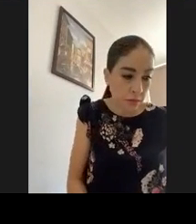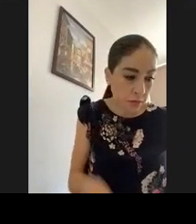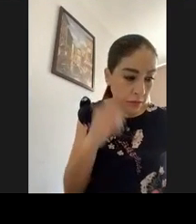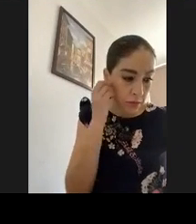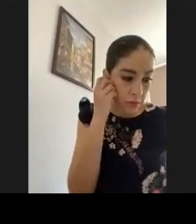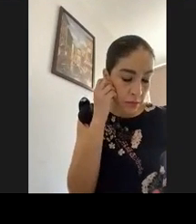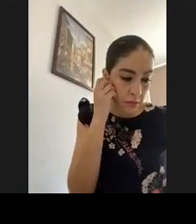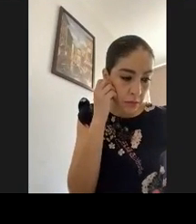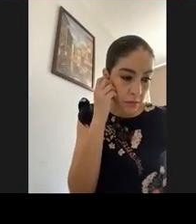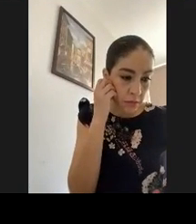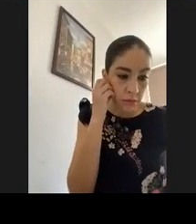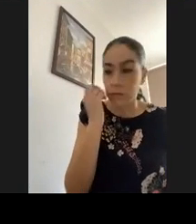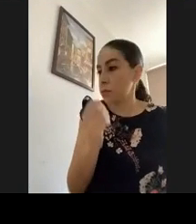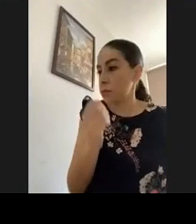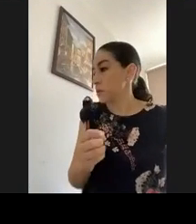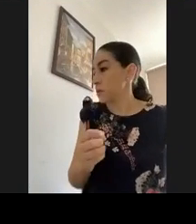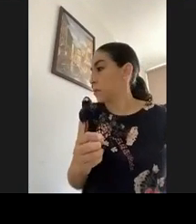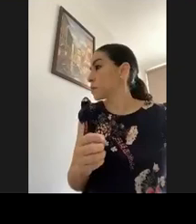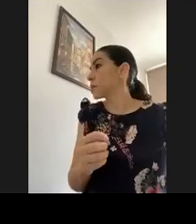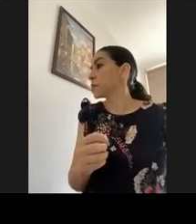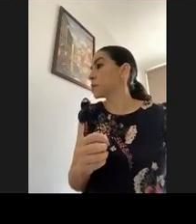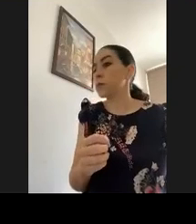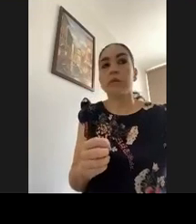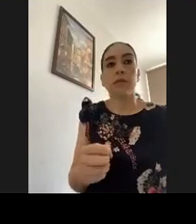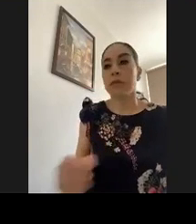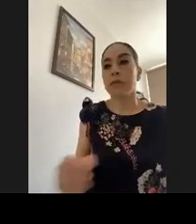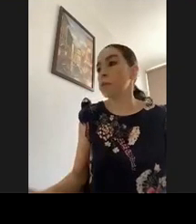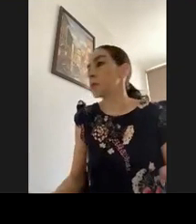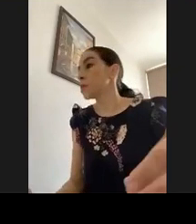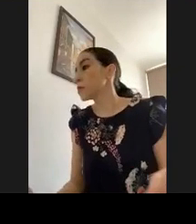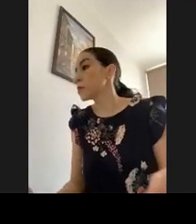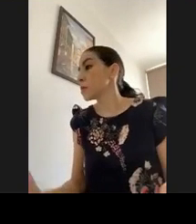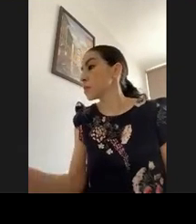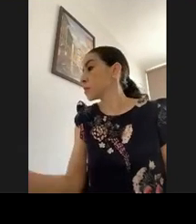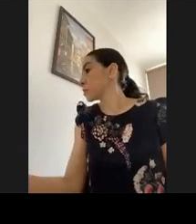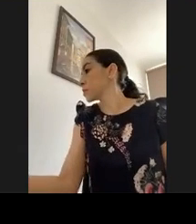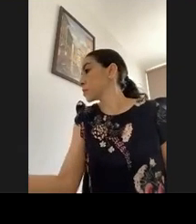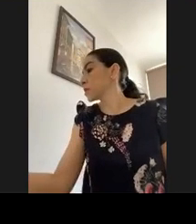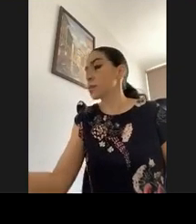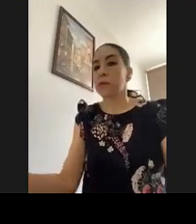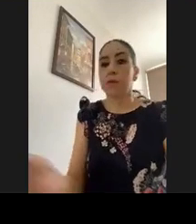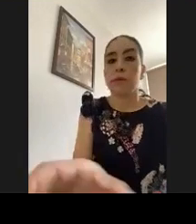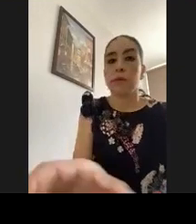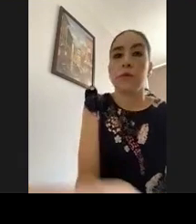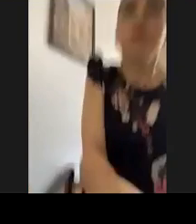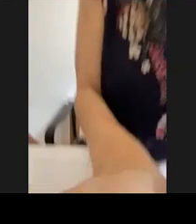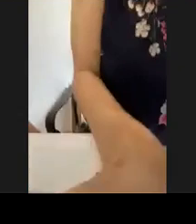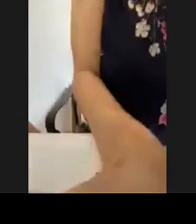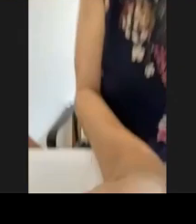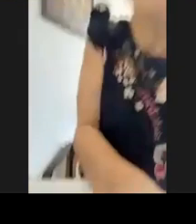50 personas. El que tuvo más asistencia, rebasamos en algún momento hasta los 120